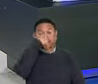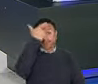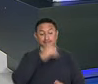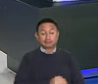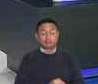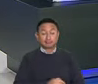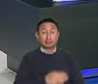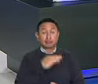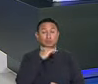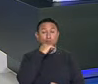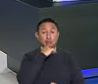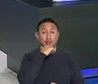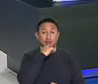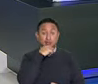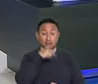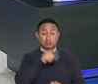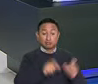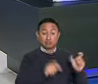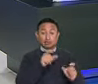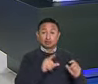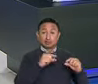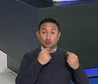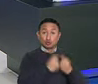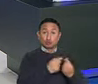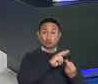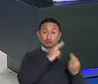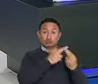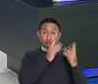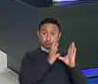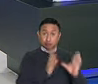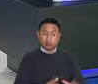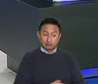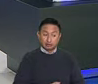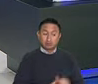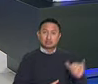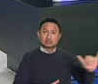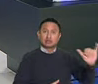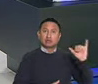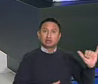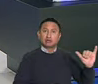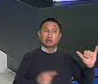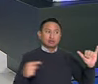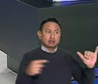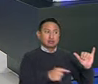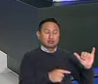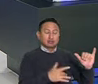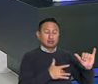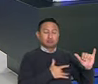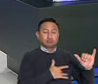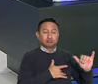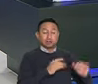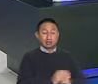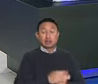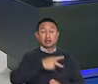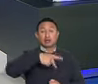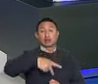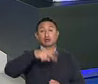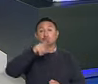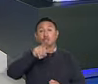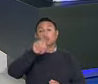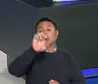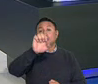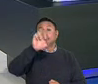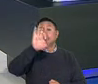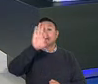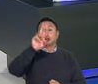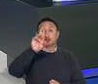Manabí, también pues militante del movimiento Revolución Ciudadana. La noche del sábado esto sucedió pues en Puerto López, en la provincia de Manabí, como lo